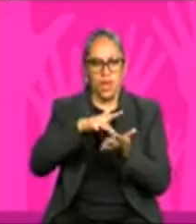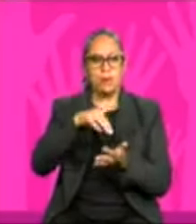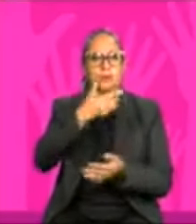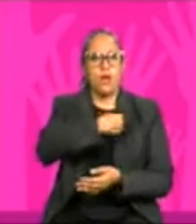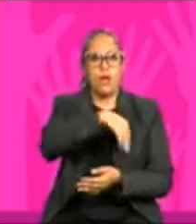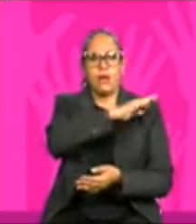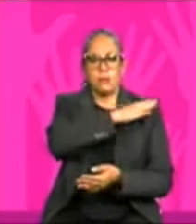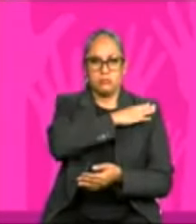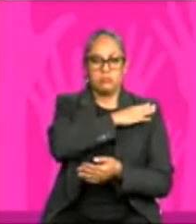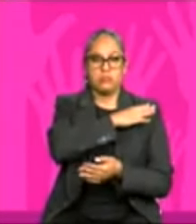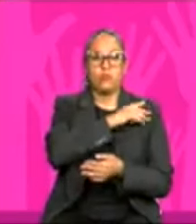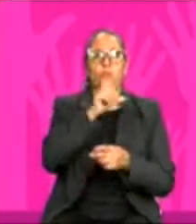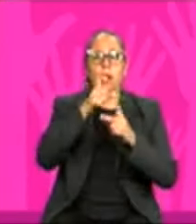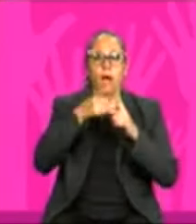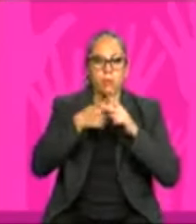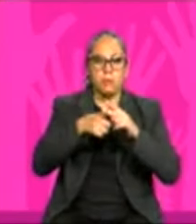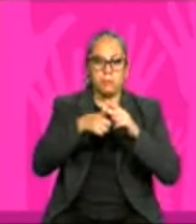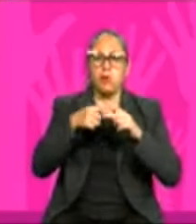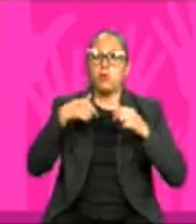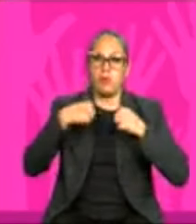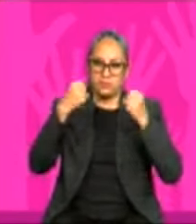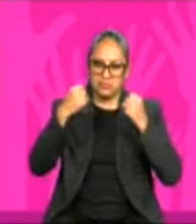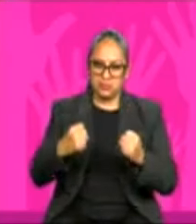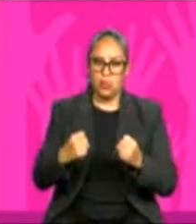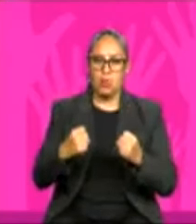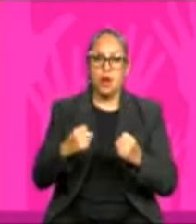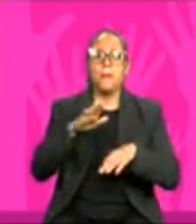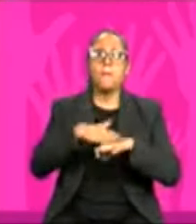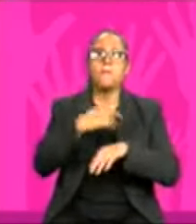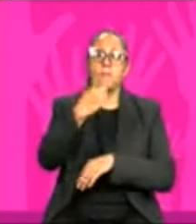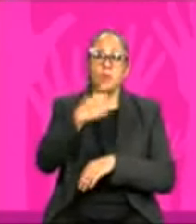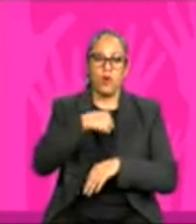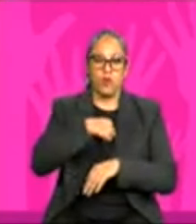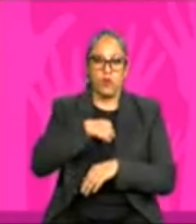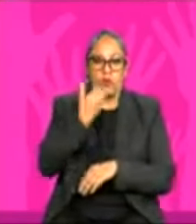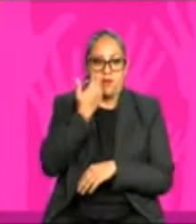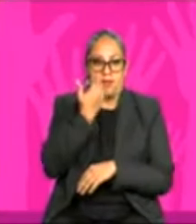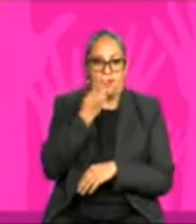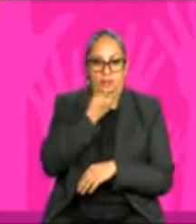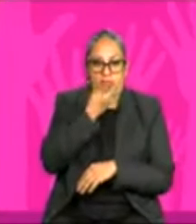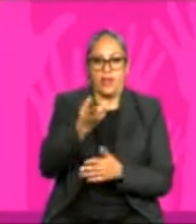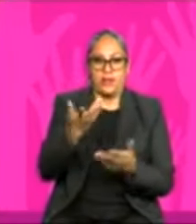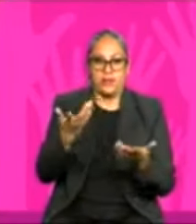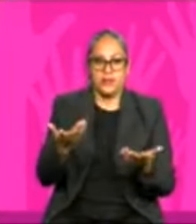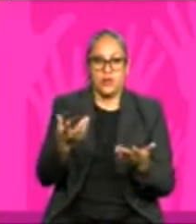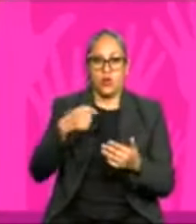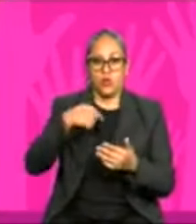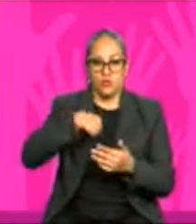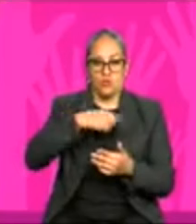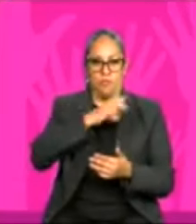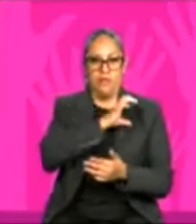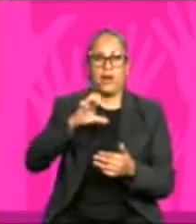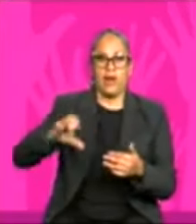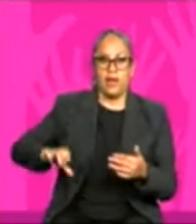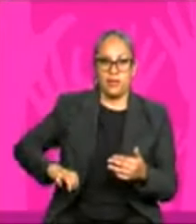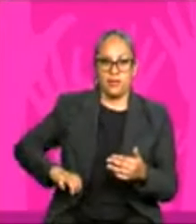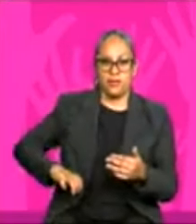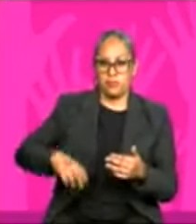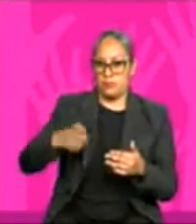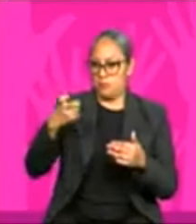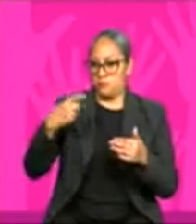titubear desde el primer momento, porque puedo decir con certeza que yo soy candidata de